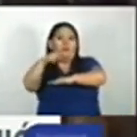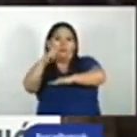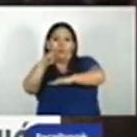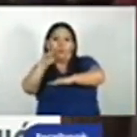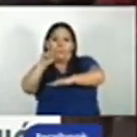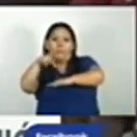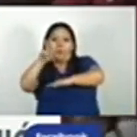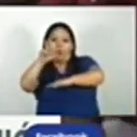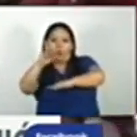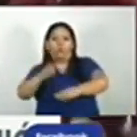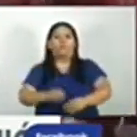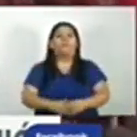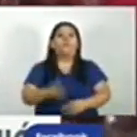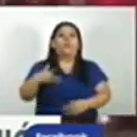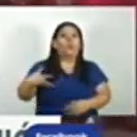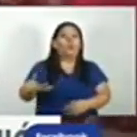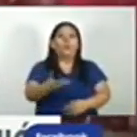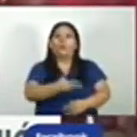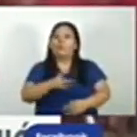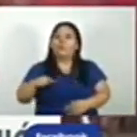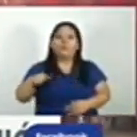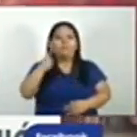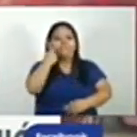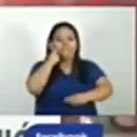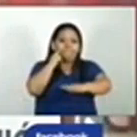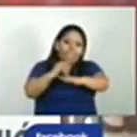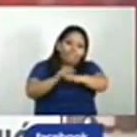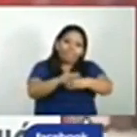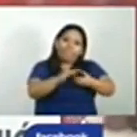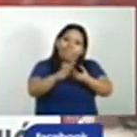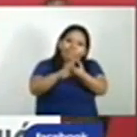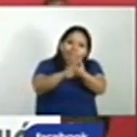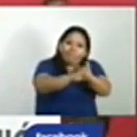Siempre los estamos protegiendo,